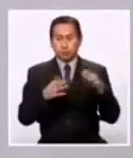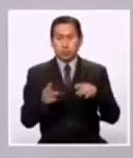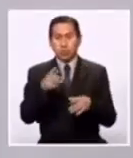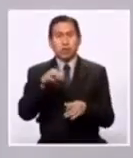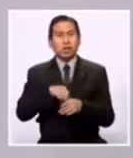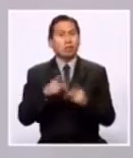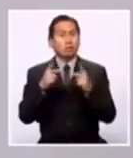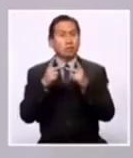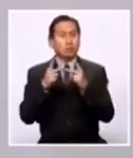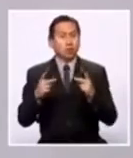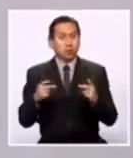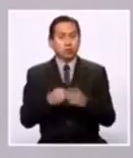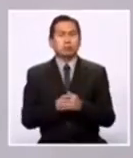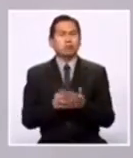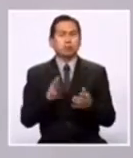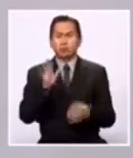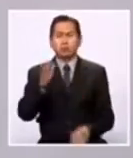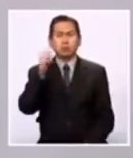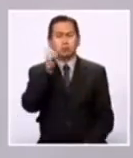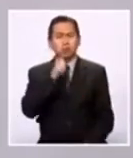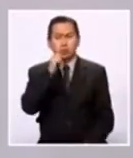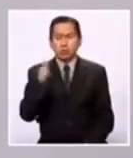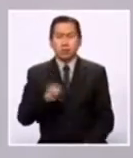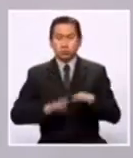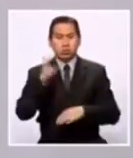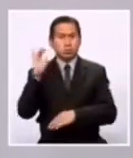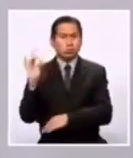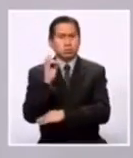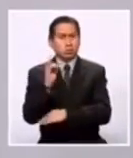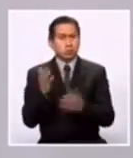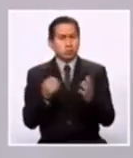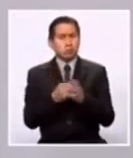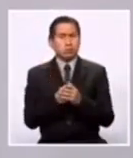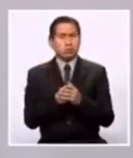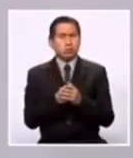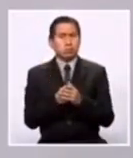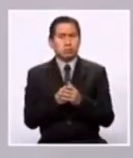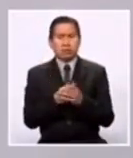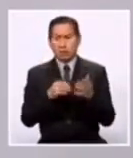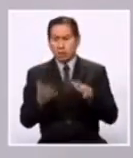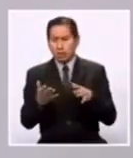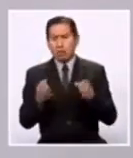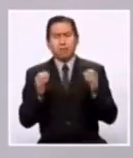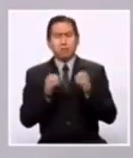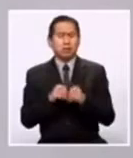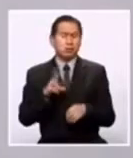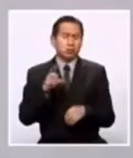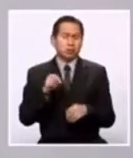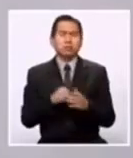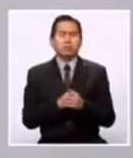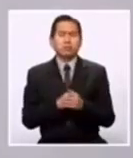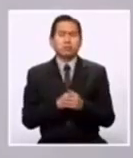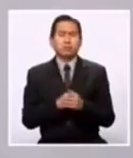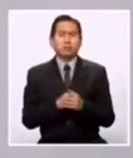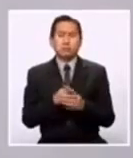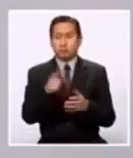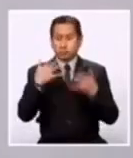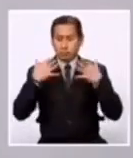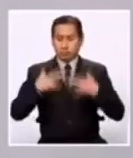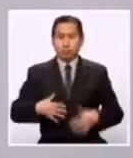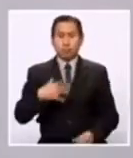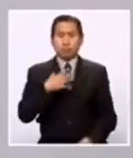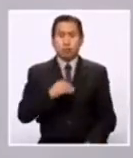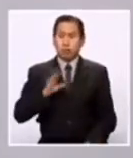potosí se trata de una mujer de 63 años no tener más decesos y dejar que sus mandiles de blanco